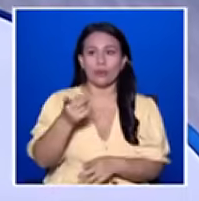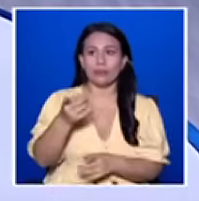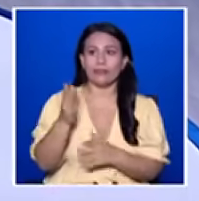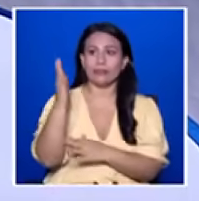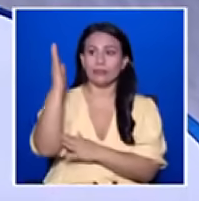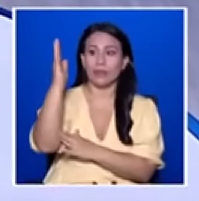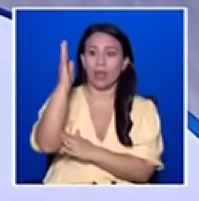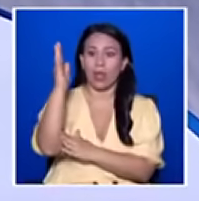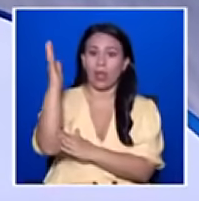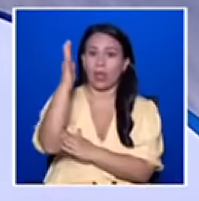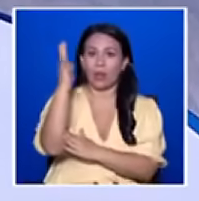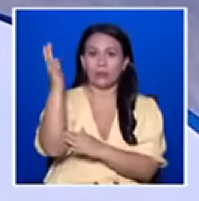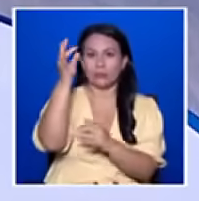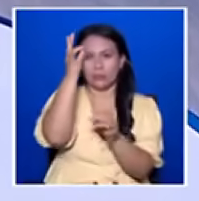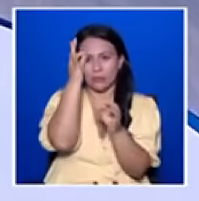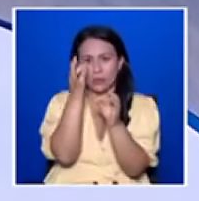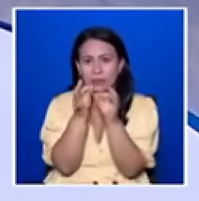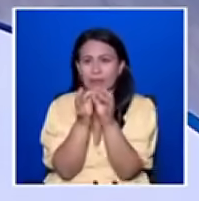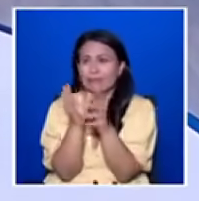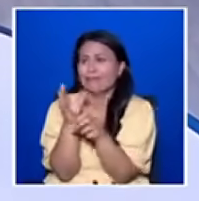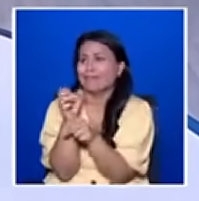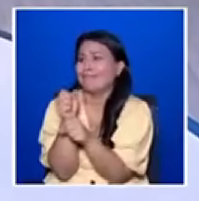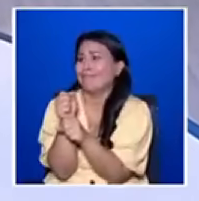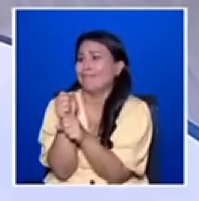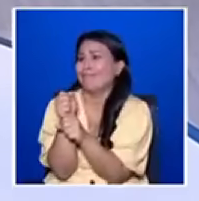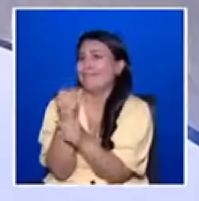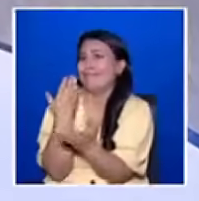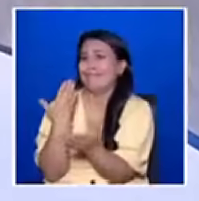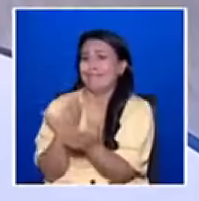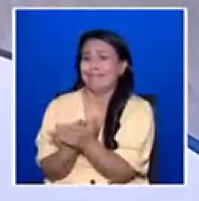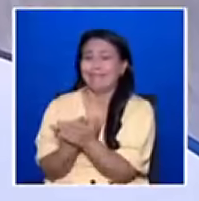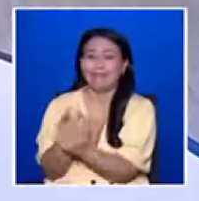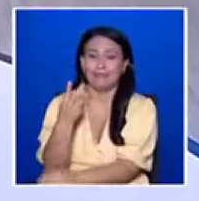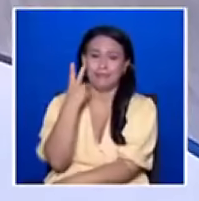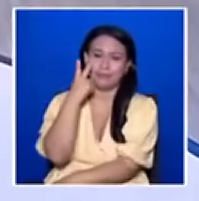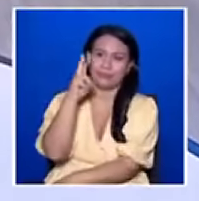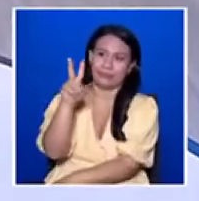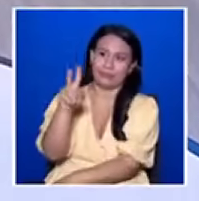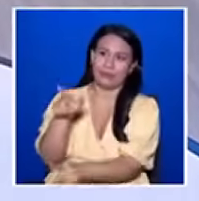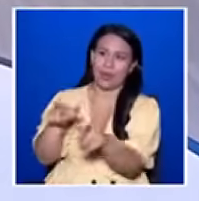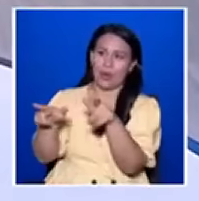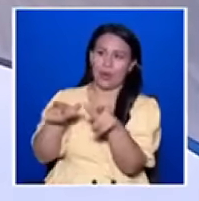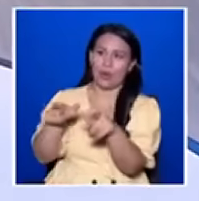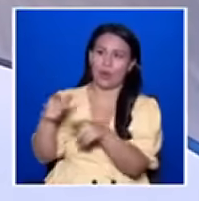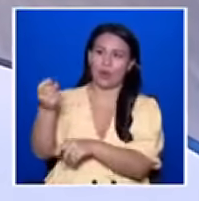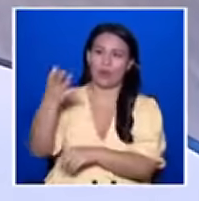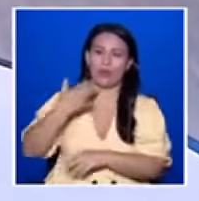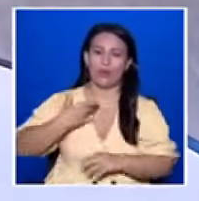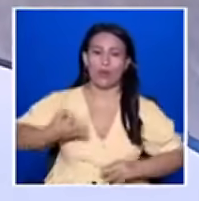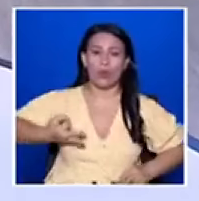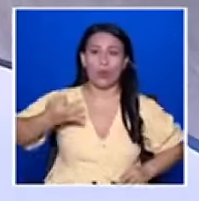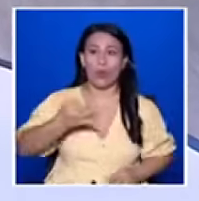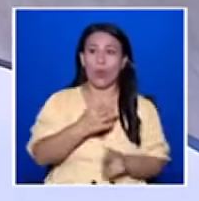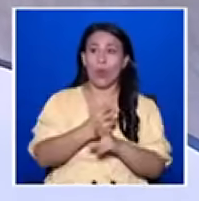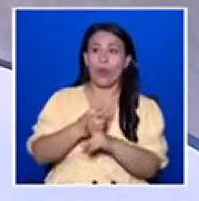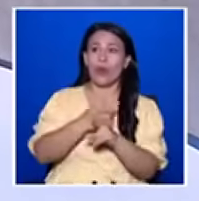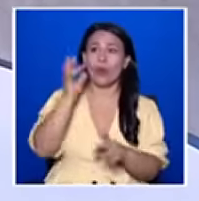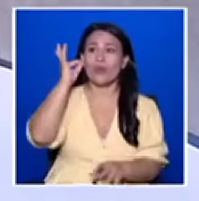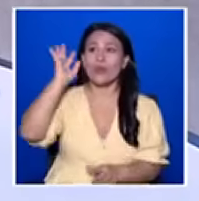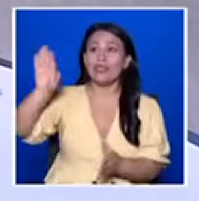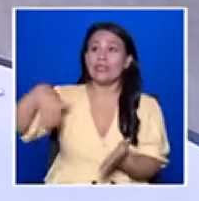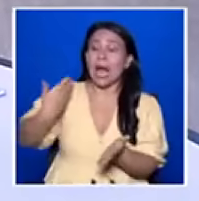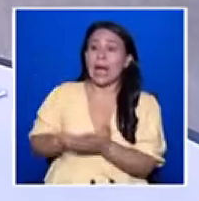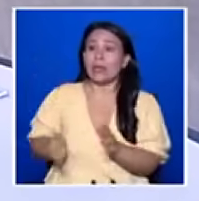esos postes, parece, en ese lugar. Damos paso a Ítalo Ruiz, él tiene más detalles. ¿En qué cooperativa estás donde se reporta este problema? Cuidado, la señora se cae